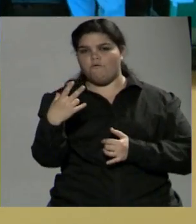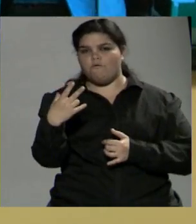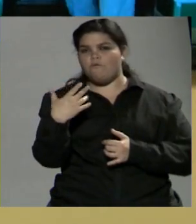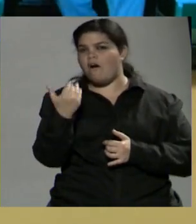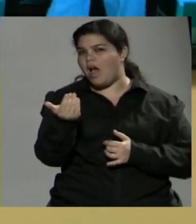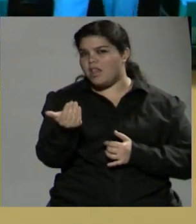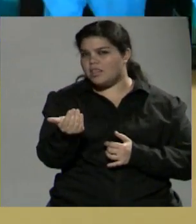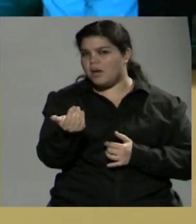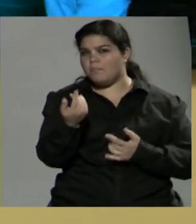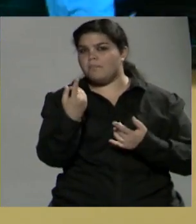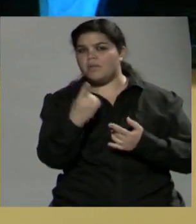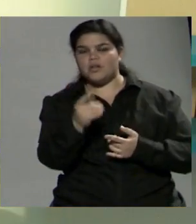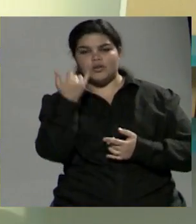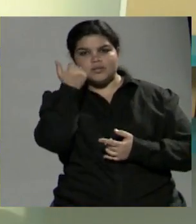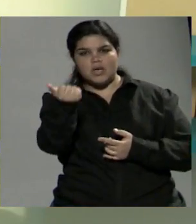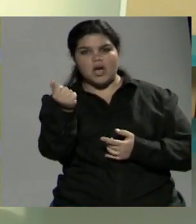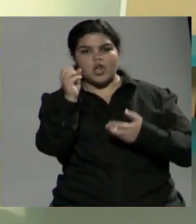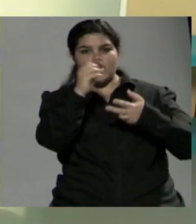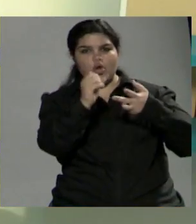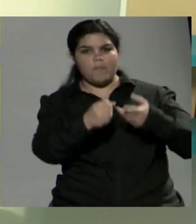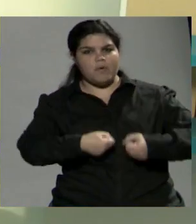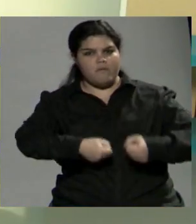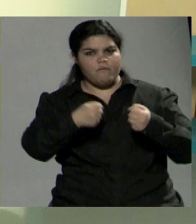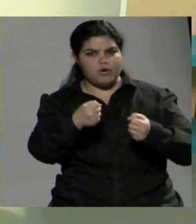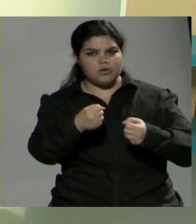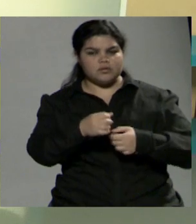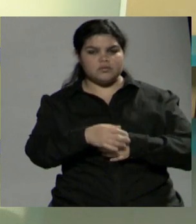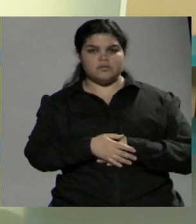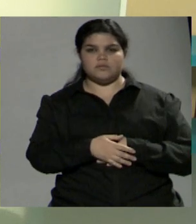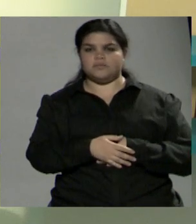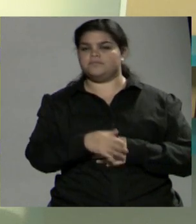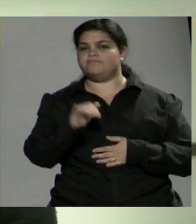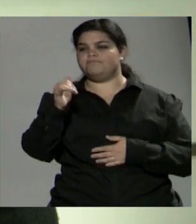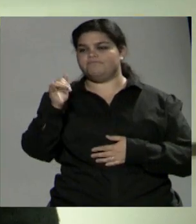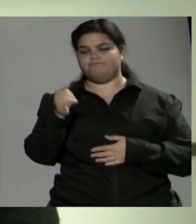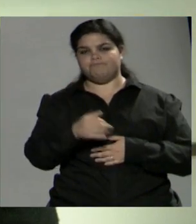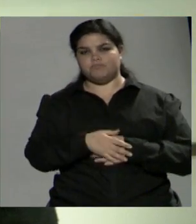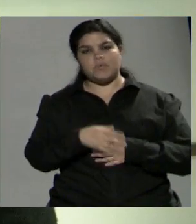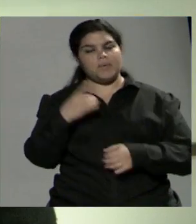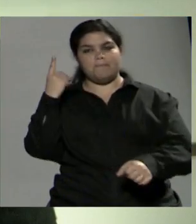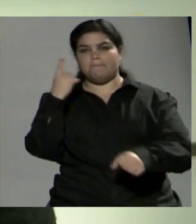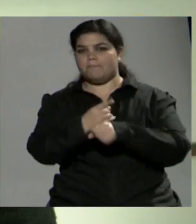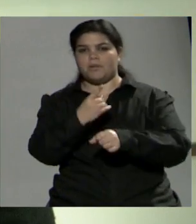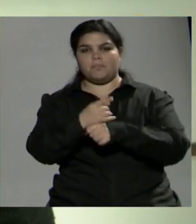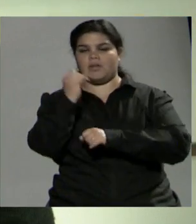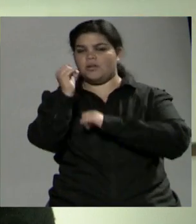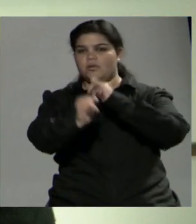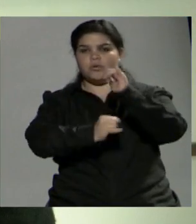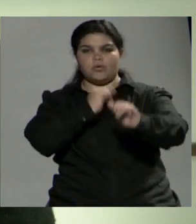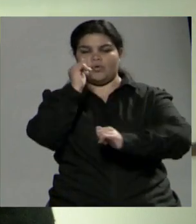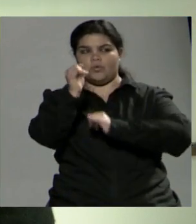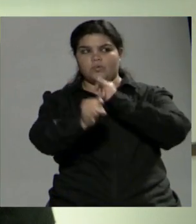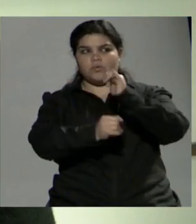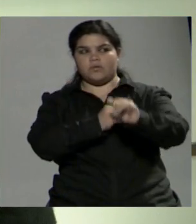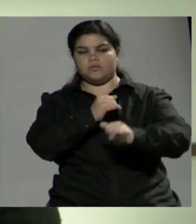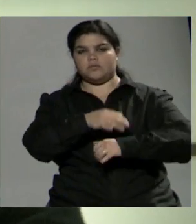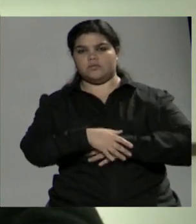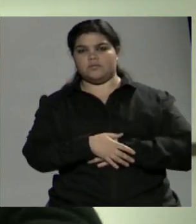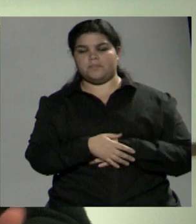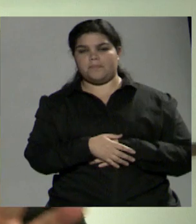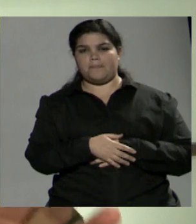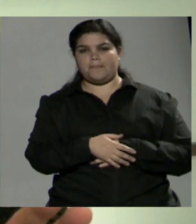tal? Buenas noches, mucho gusto. Bueno, gracias por acercarte hasta aquí, hasta Señal U. Bien, la idea era un poco empezar a